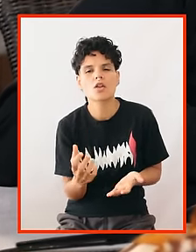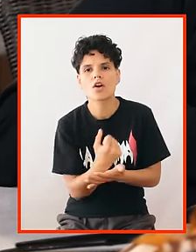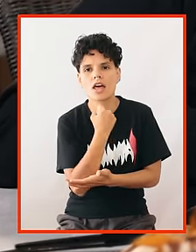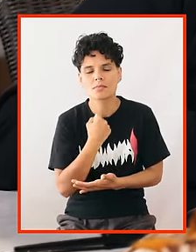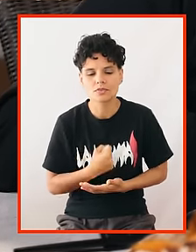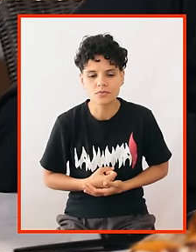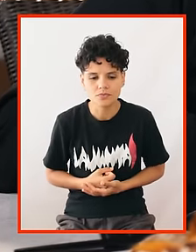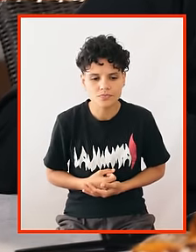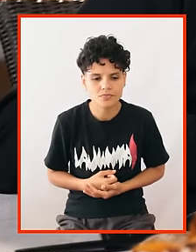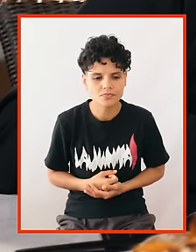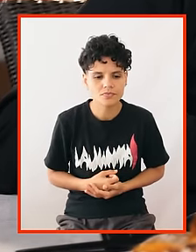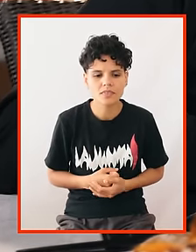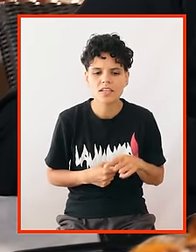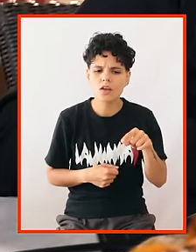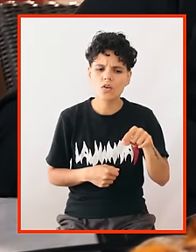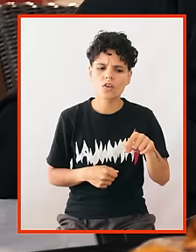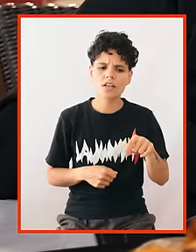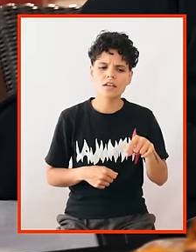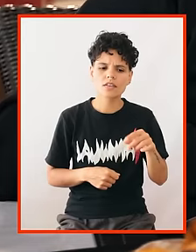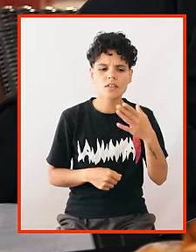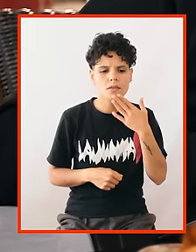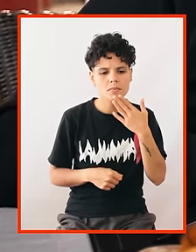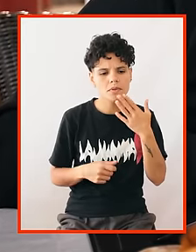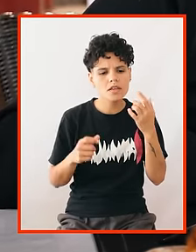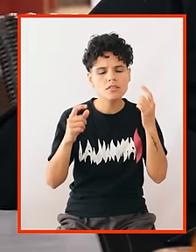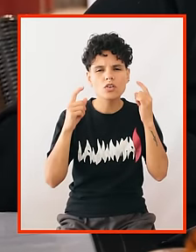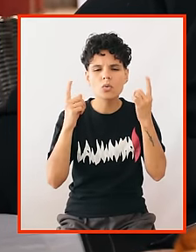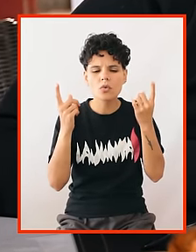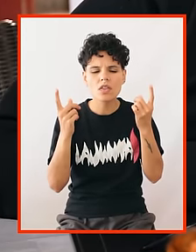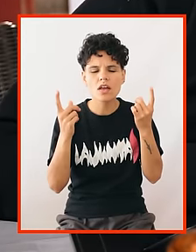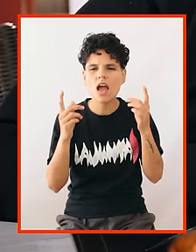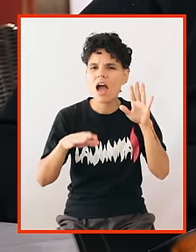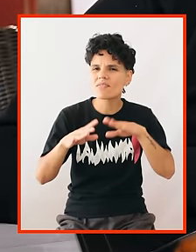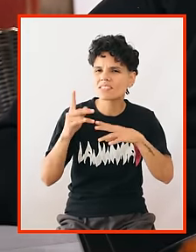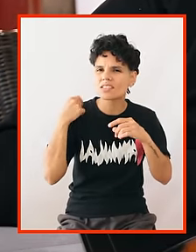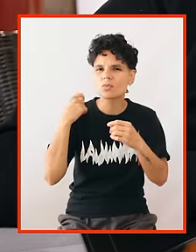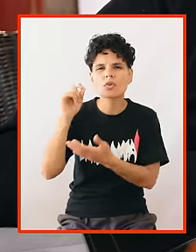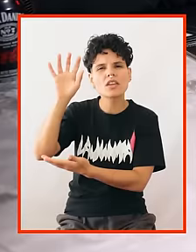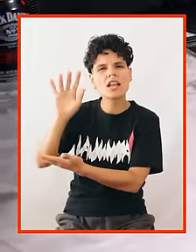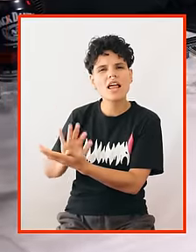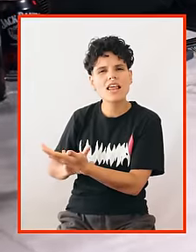todo, y la sonoridad que era disonante con la letra, ¿no?